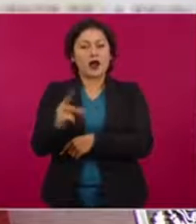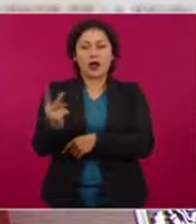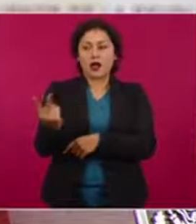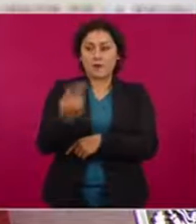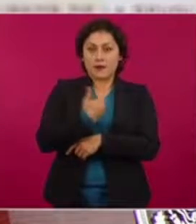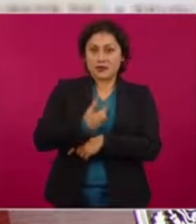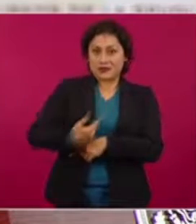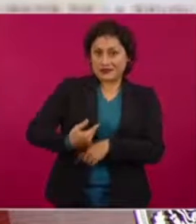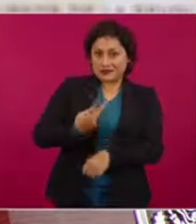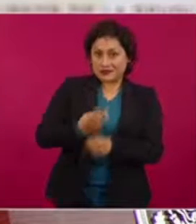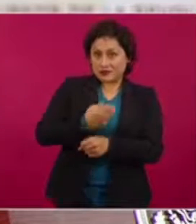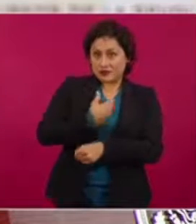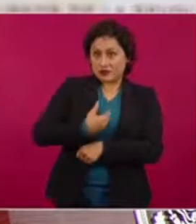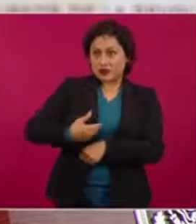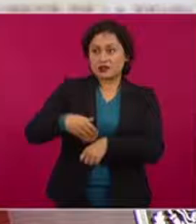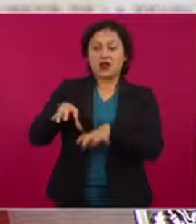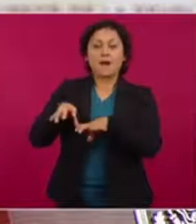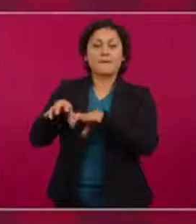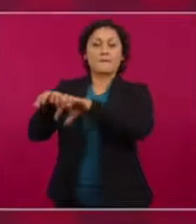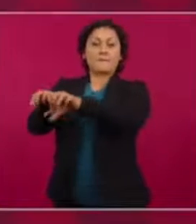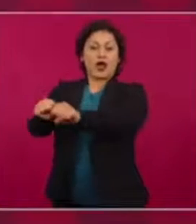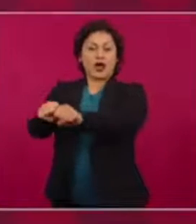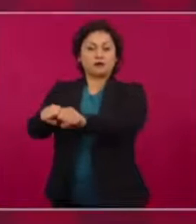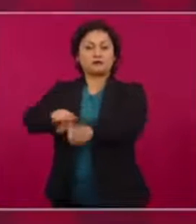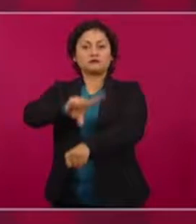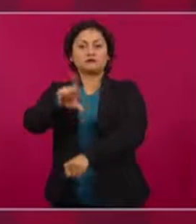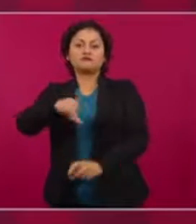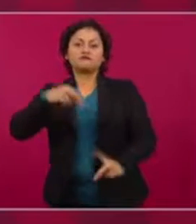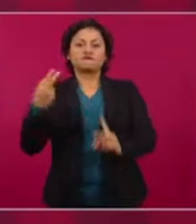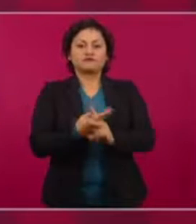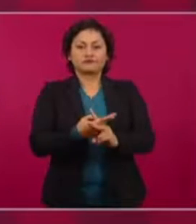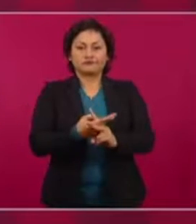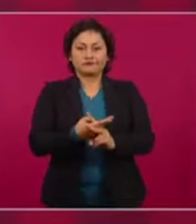y asesinar